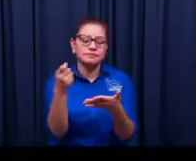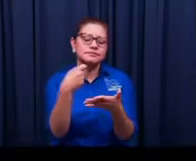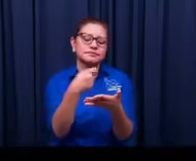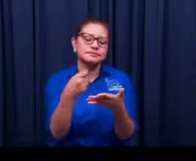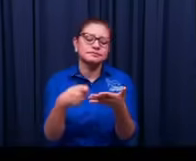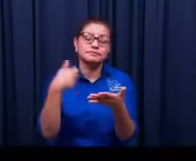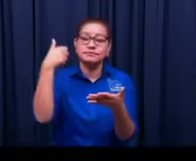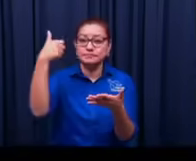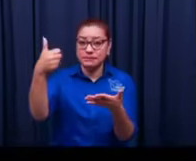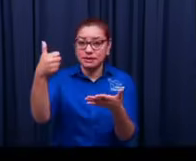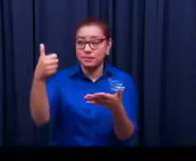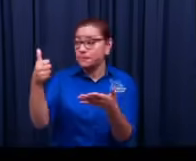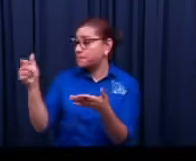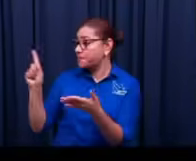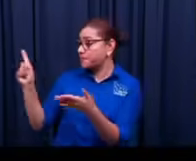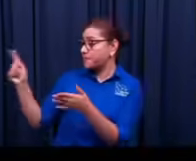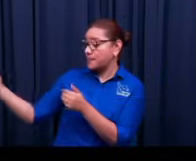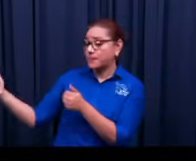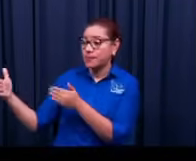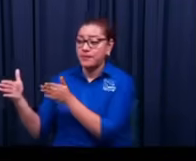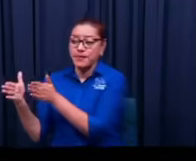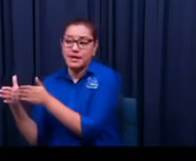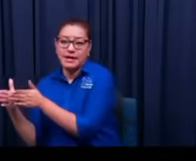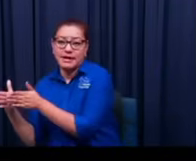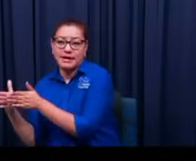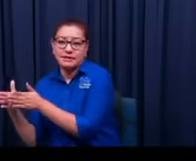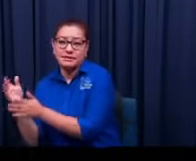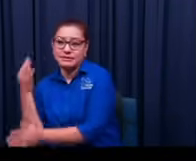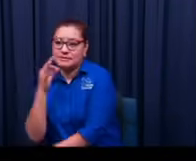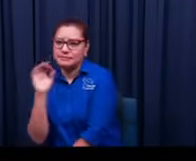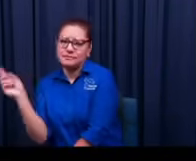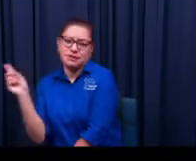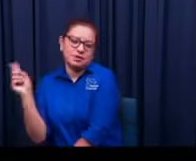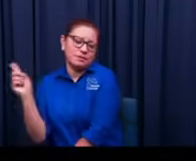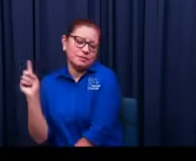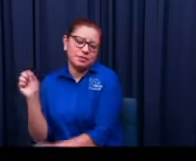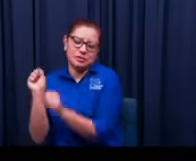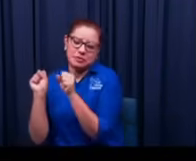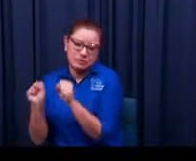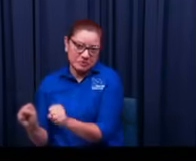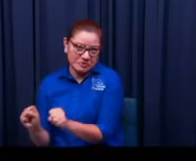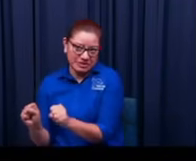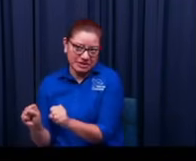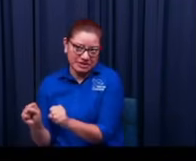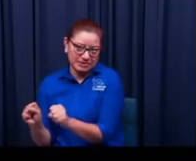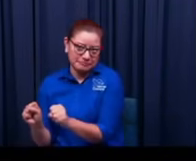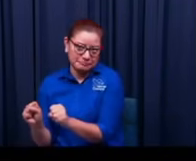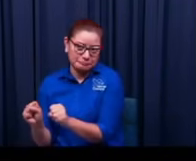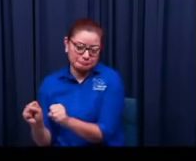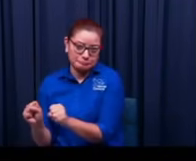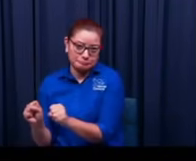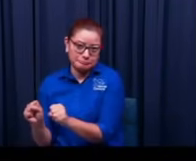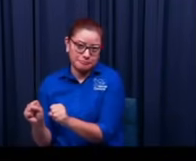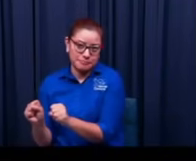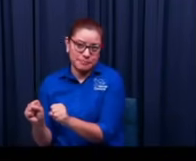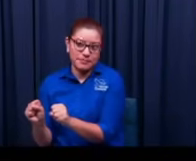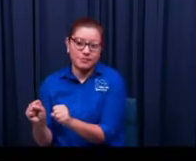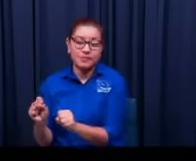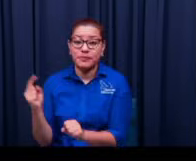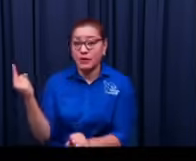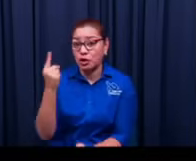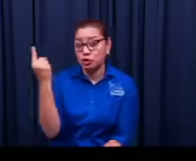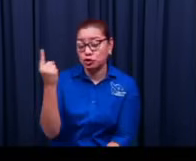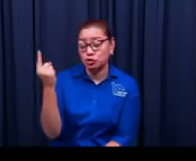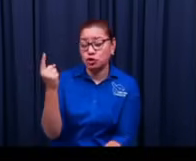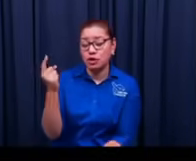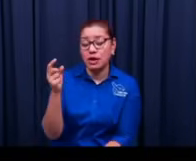bueno es para el hombre no tocar mujer. Pero como ustedes no tienen el don de la continencia, en otras palabras, no obstante, por razón de las inmoralidades, que